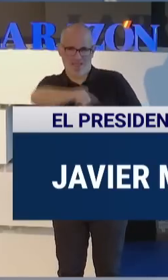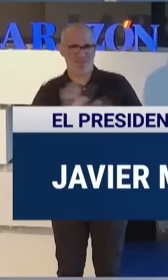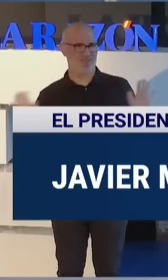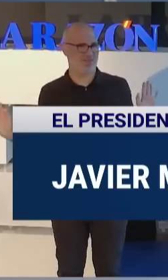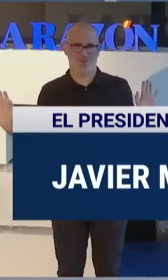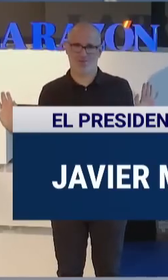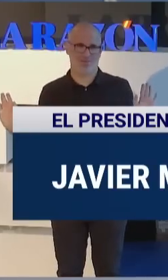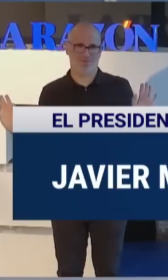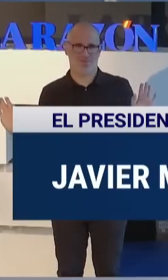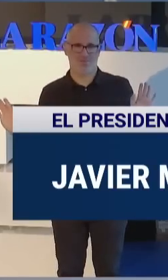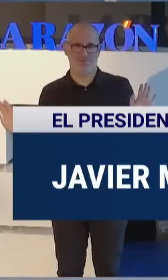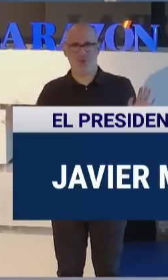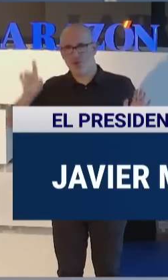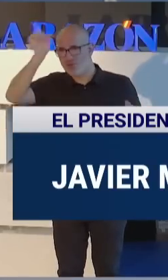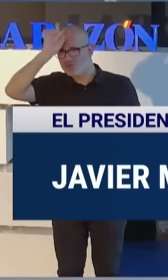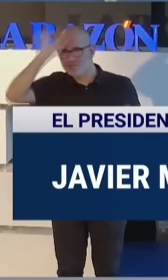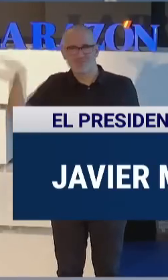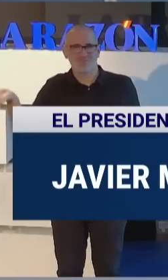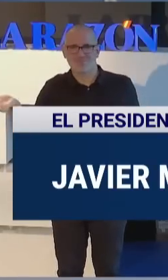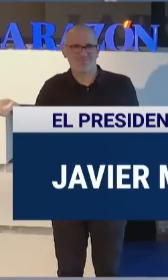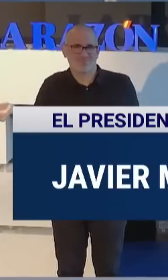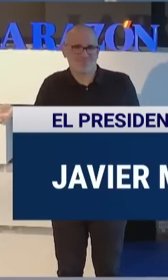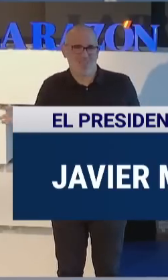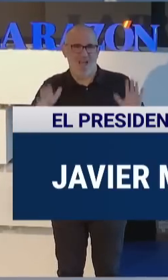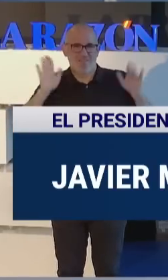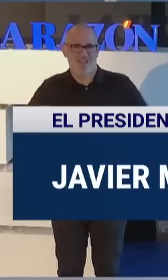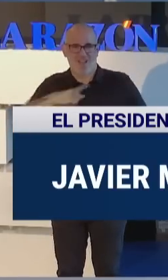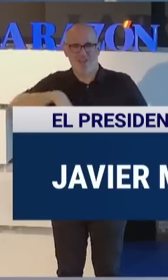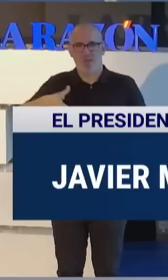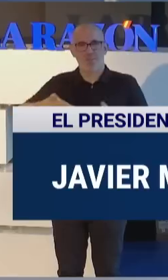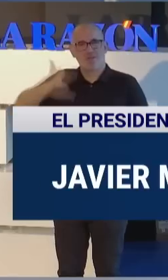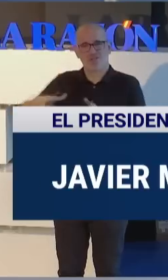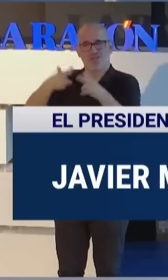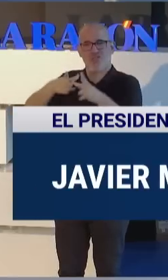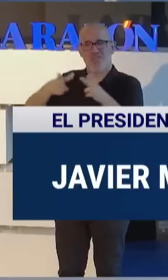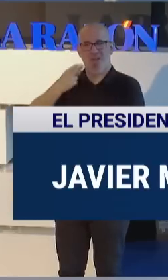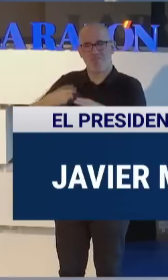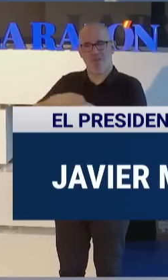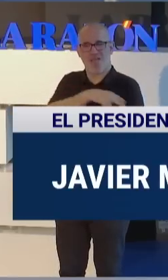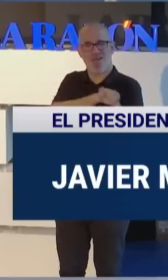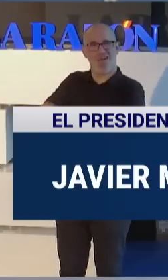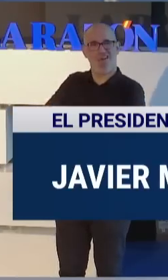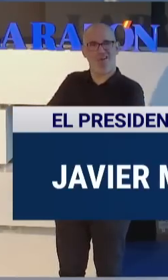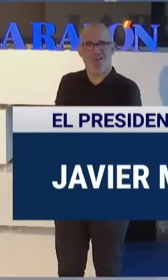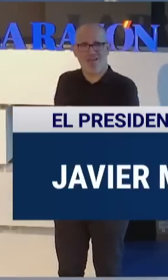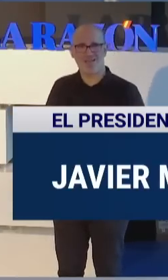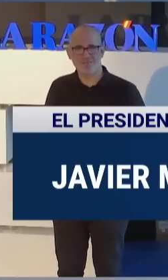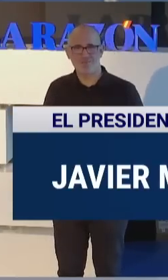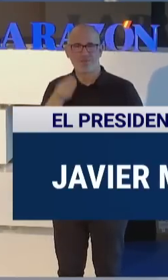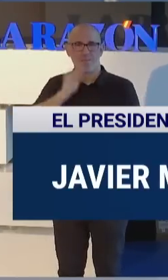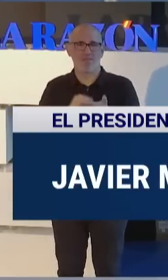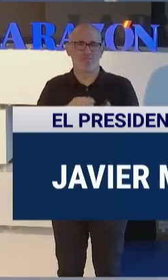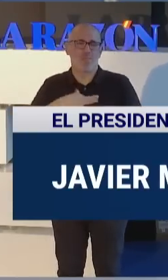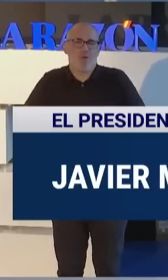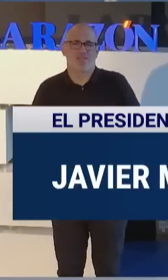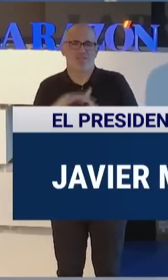y no sé, y en 25º orden le debe importar lo que le pasa al país. Es decir, salvo, digo, cuando tienen casos raros, que, digamos, o